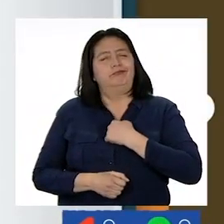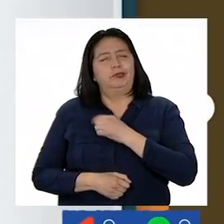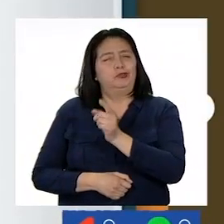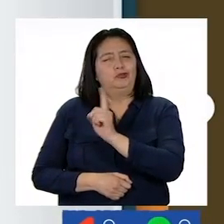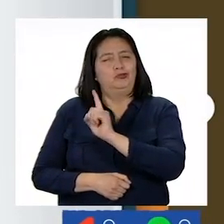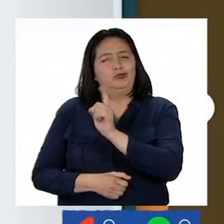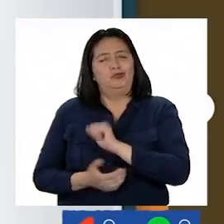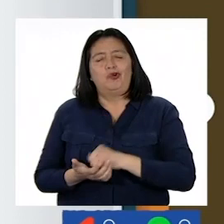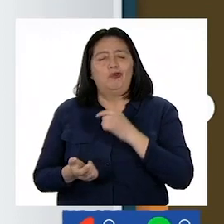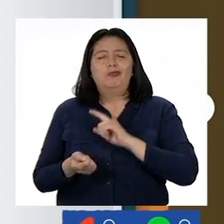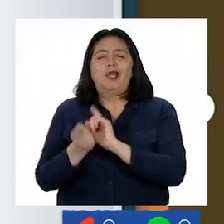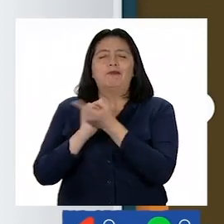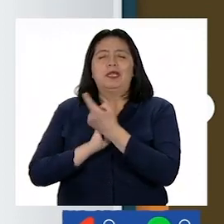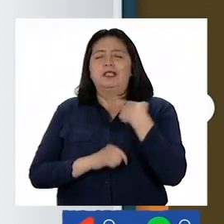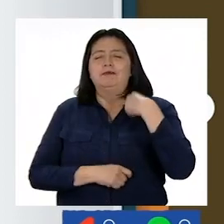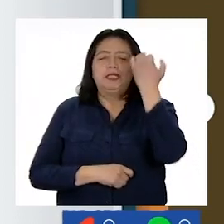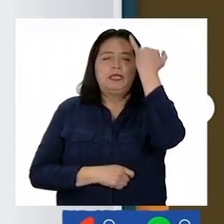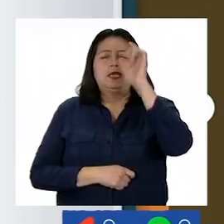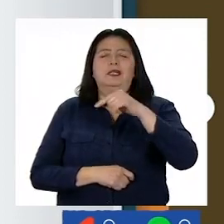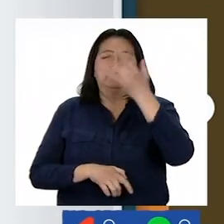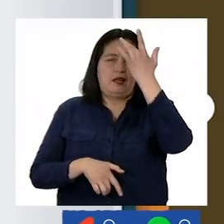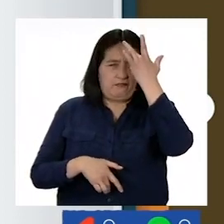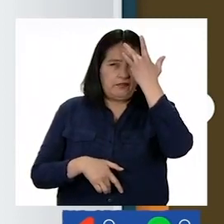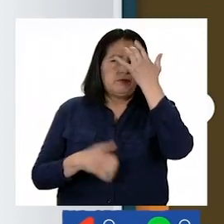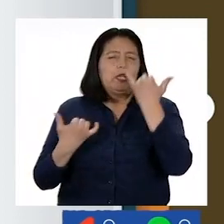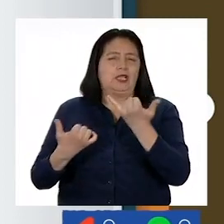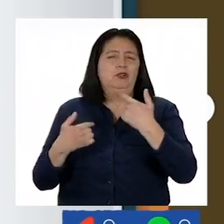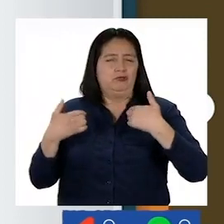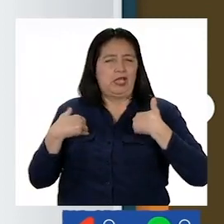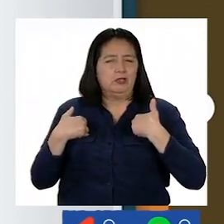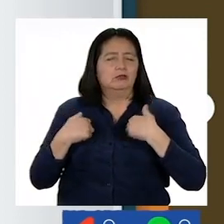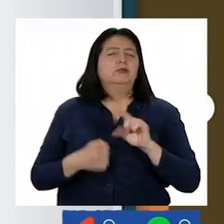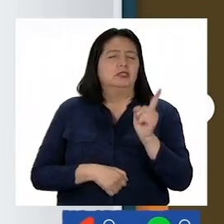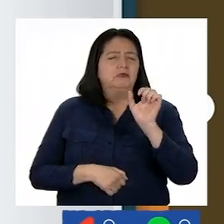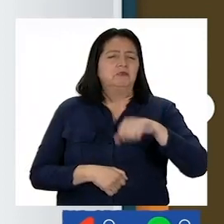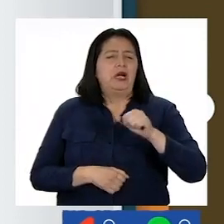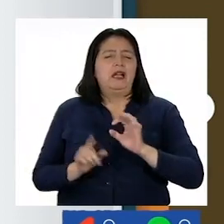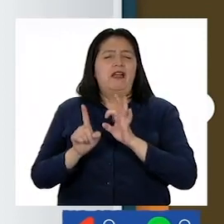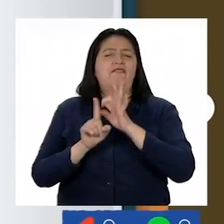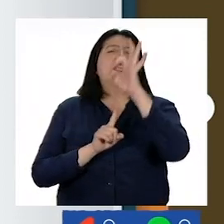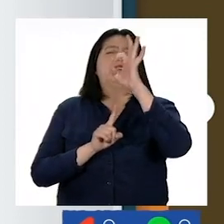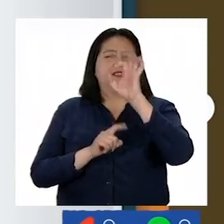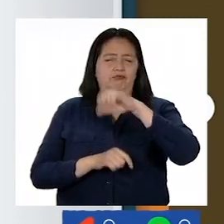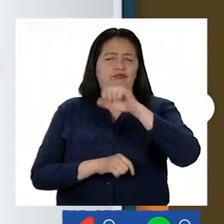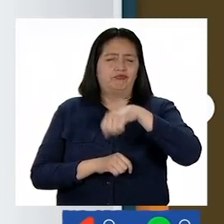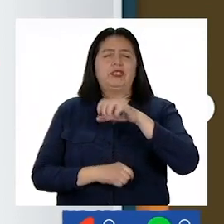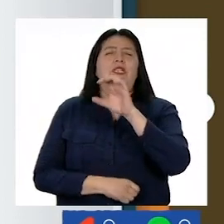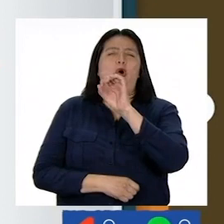no conseguirán convencerme de que la enfermedad que hoy me acosa no sea la fiebre de la orolla.